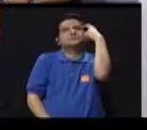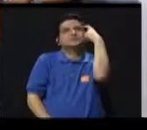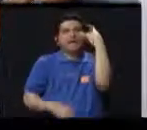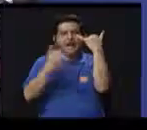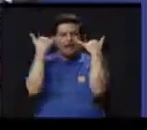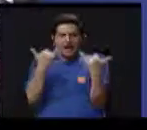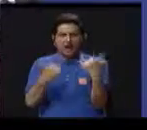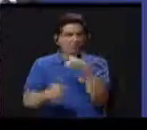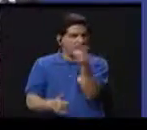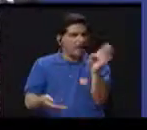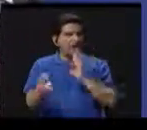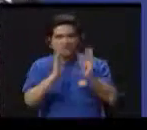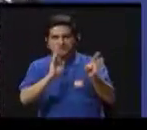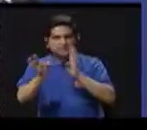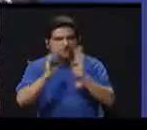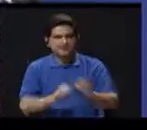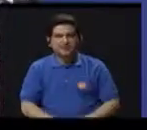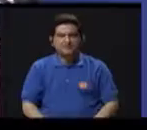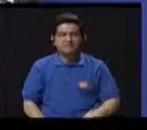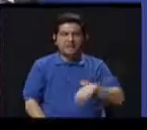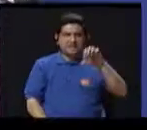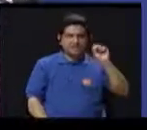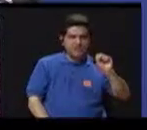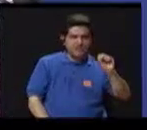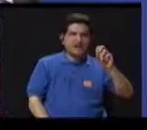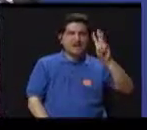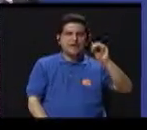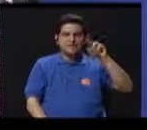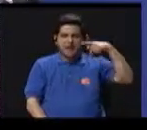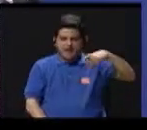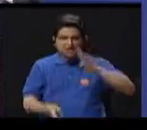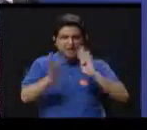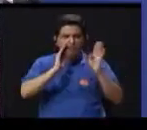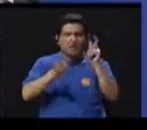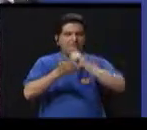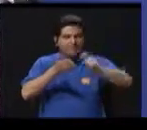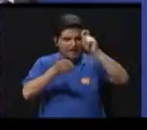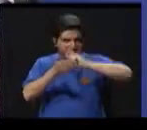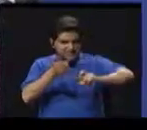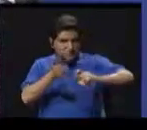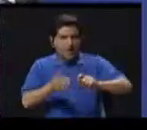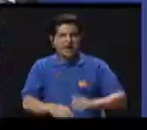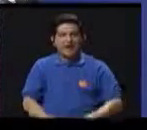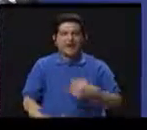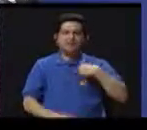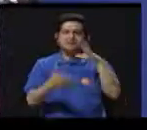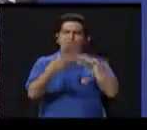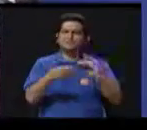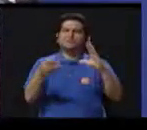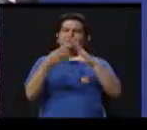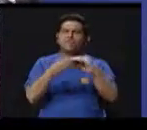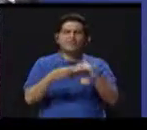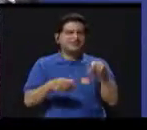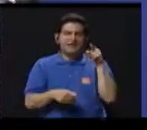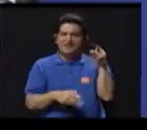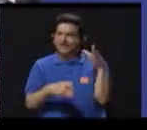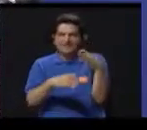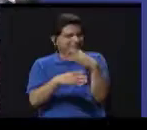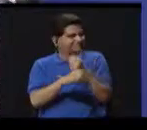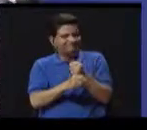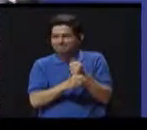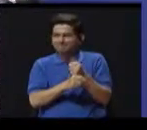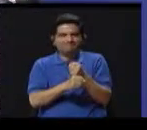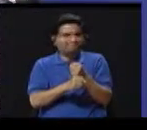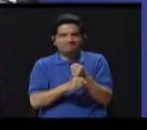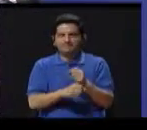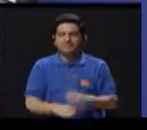pensando, ahora ellas estuvieron hablando, tanto Shaleli como María Paula, sobre la escuela, y tenía yo ahí un comentario que no les hice a